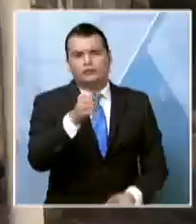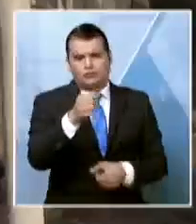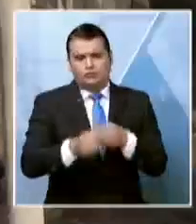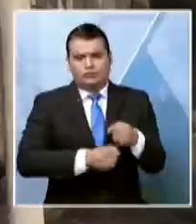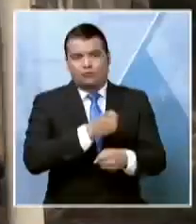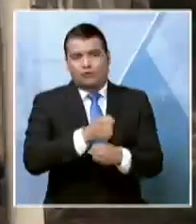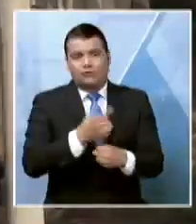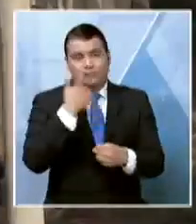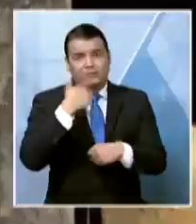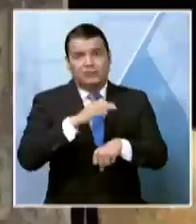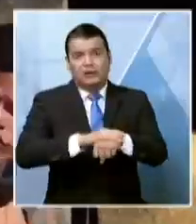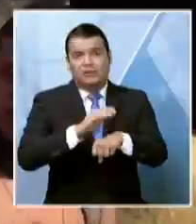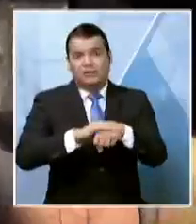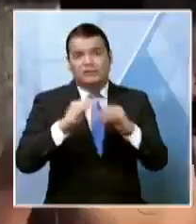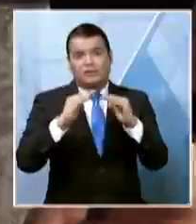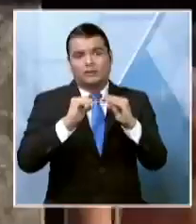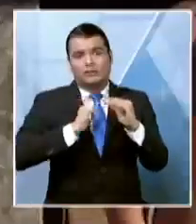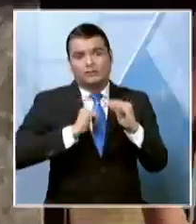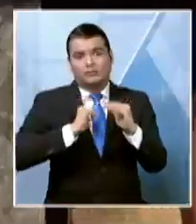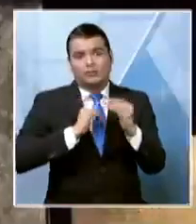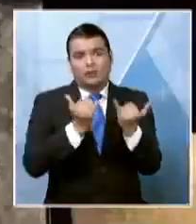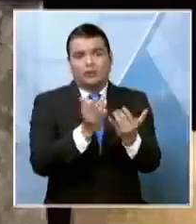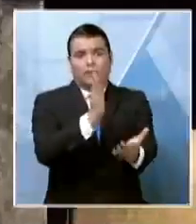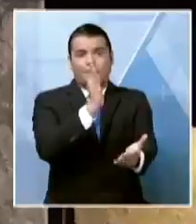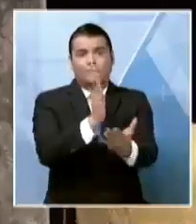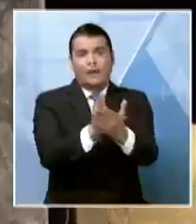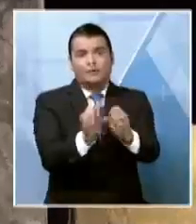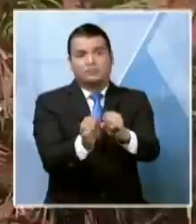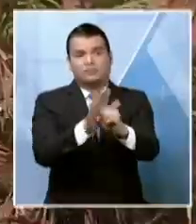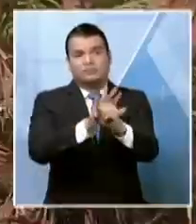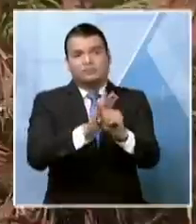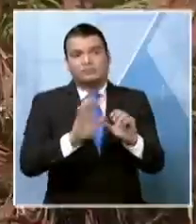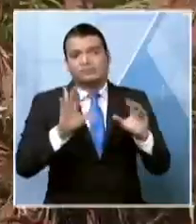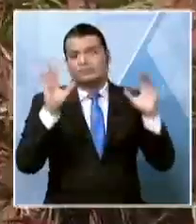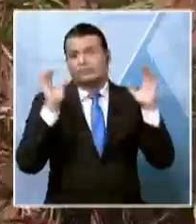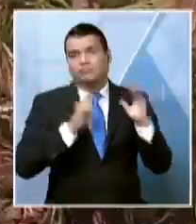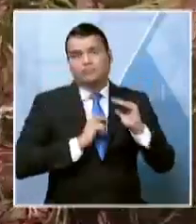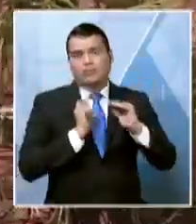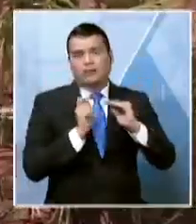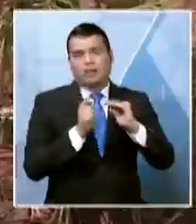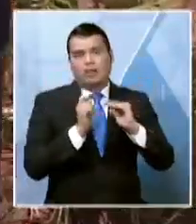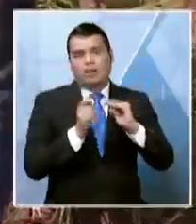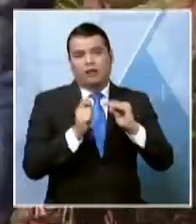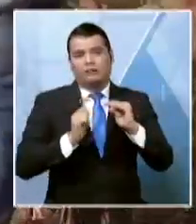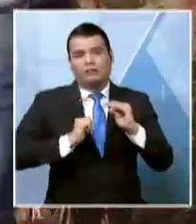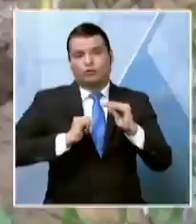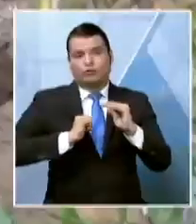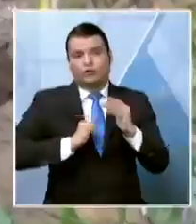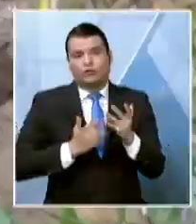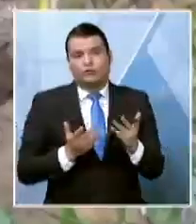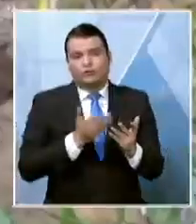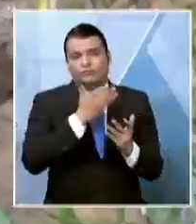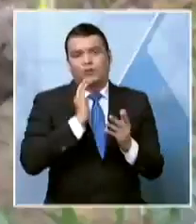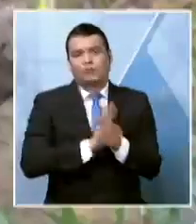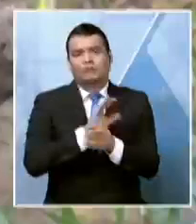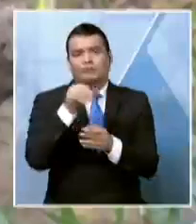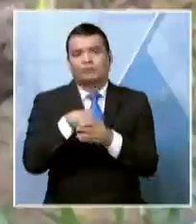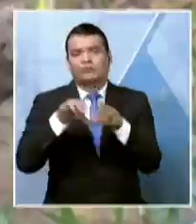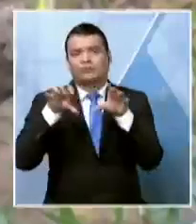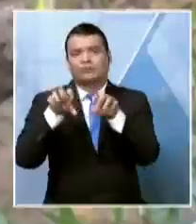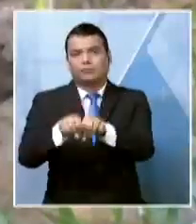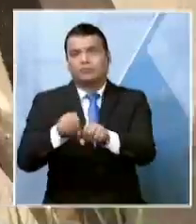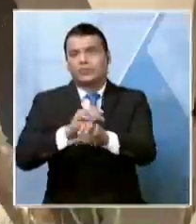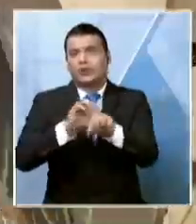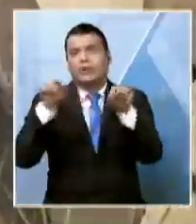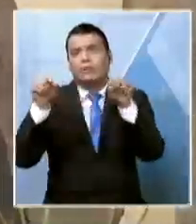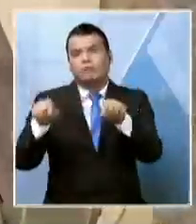señalan que no tienen dónde ir y que por cuenta de la pandemia se han quedado sin dinero para pagar los arrendos. Por eso tomaron la determinación de